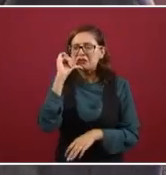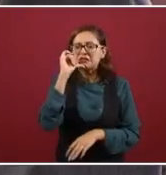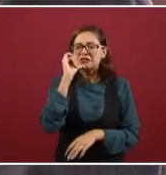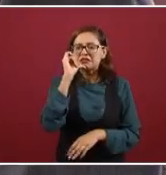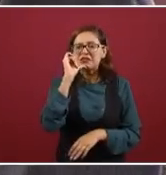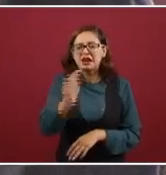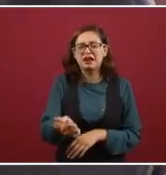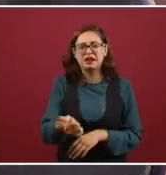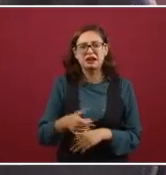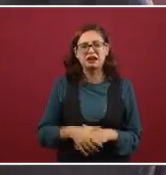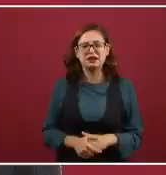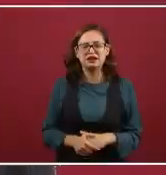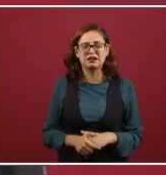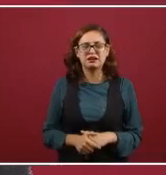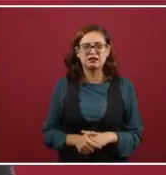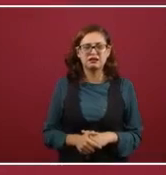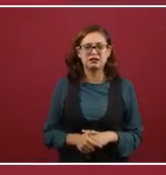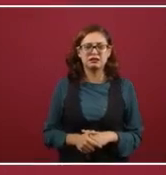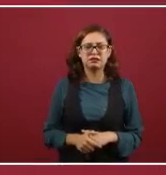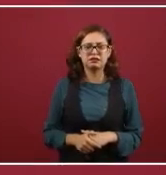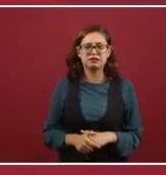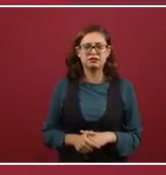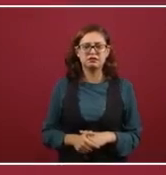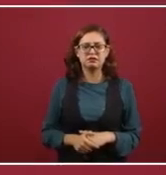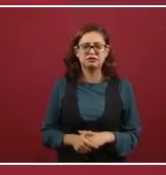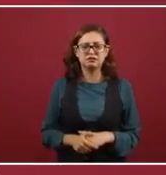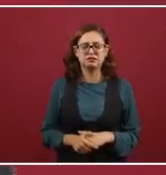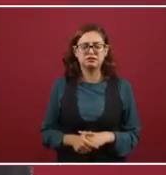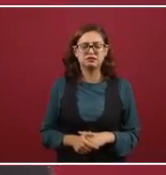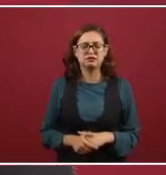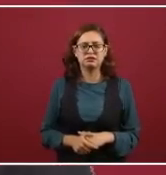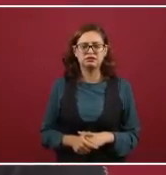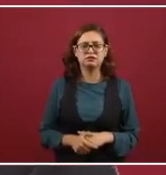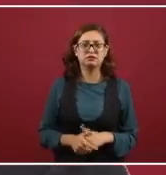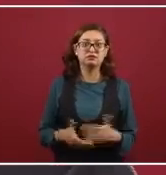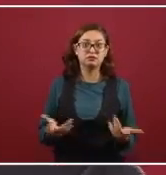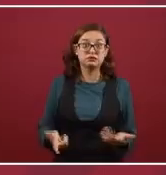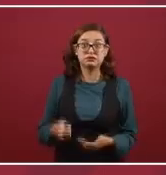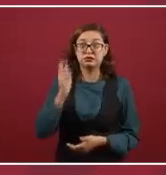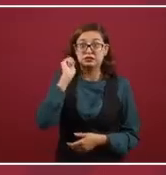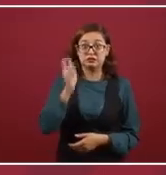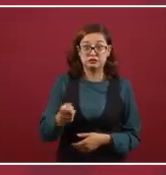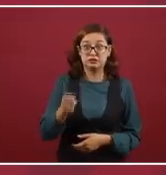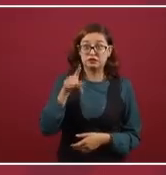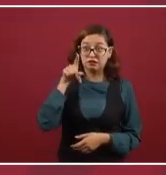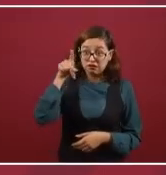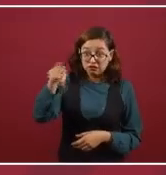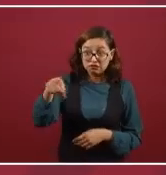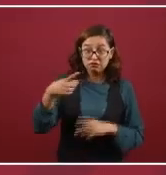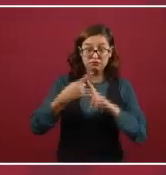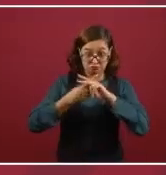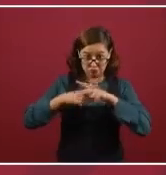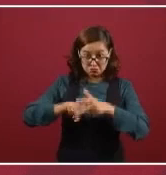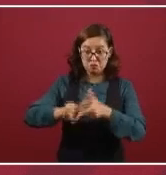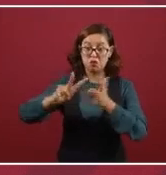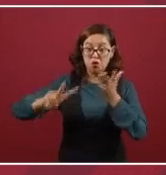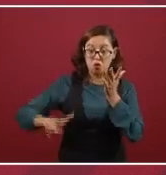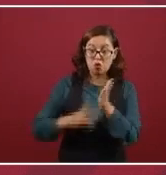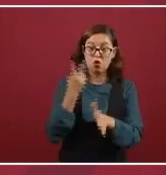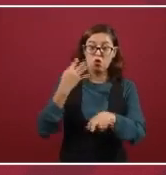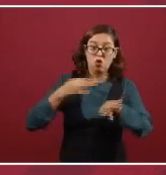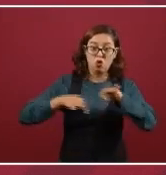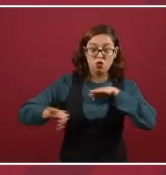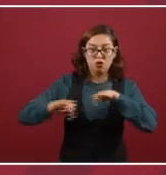que significan, en el caso de que se reinicien los trabajos, por ejemplo, en el caso de